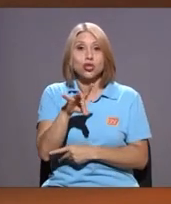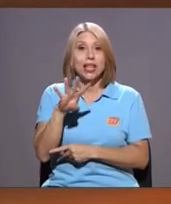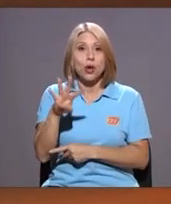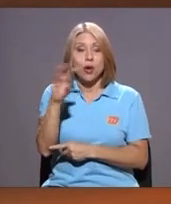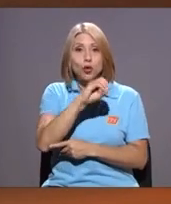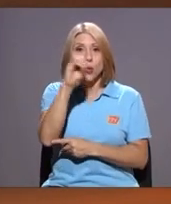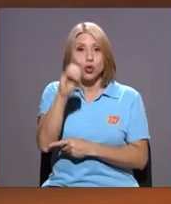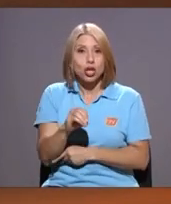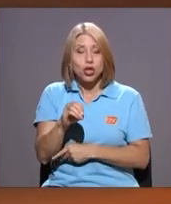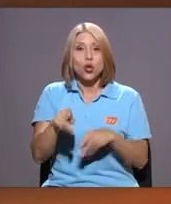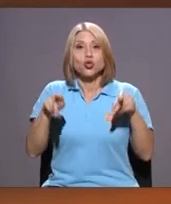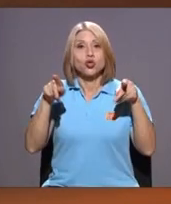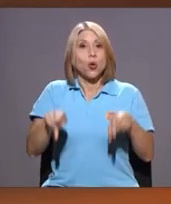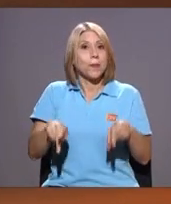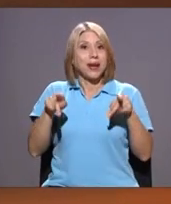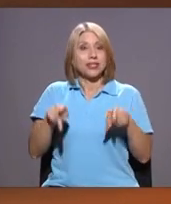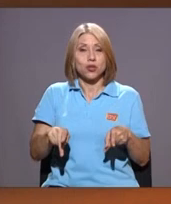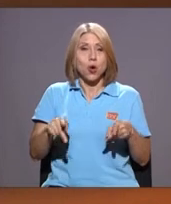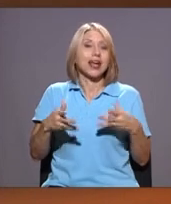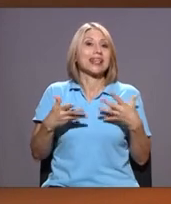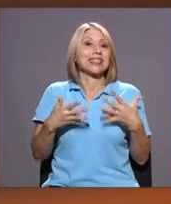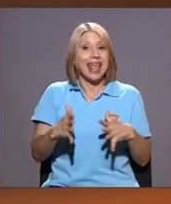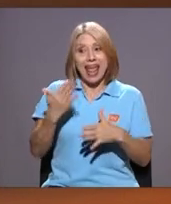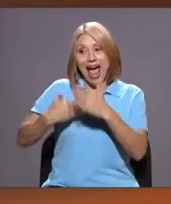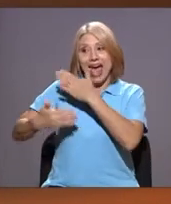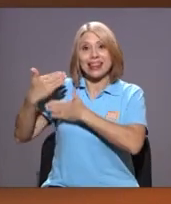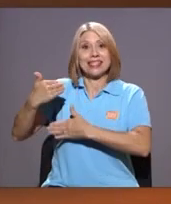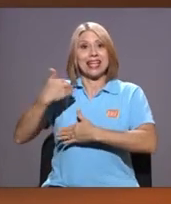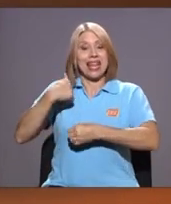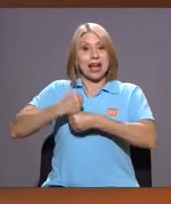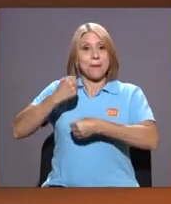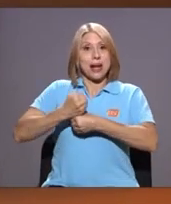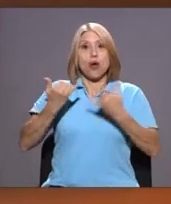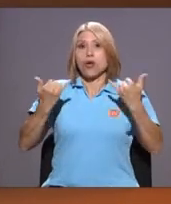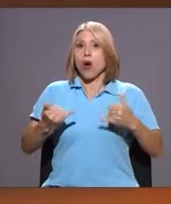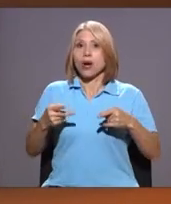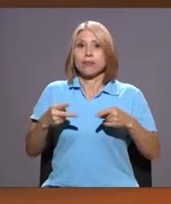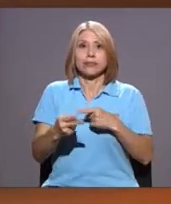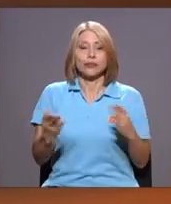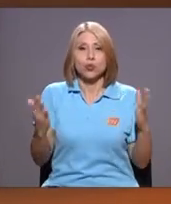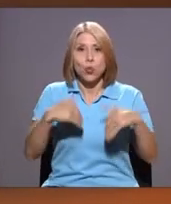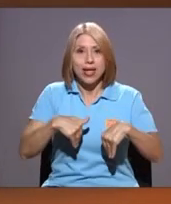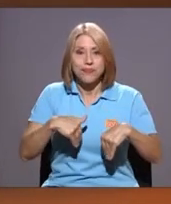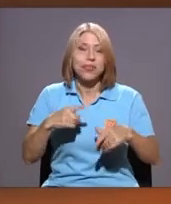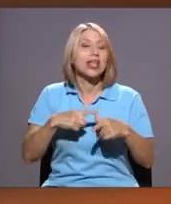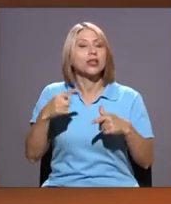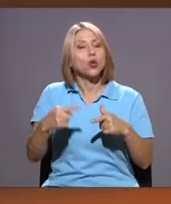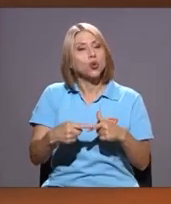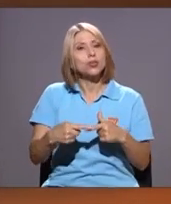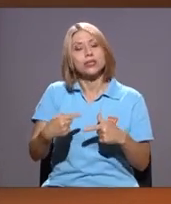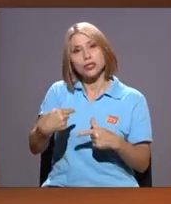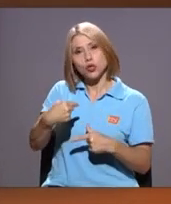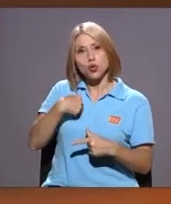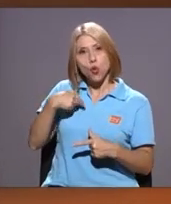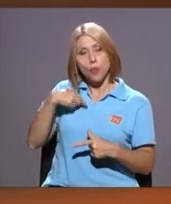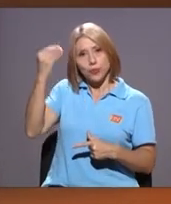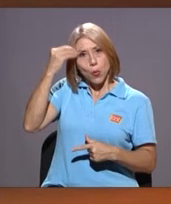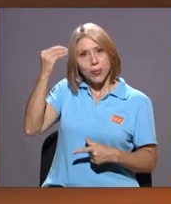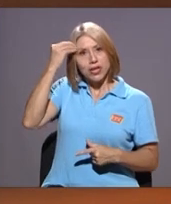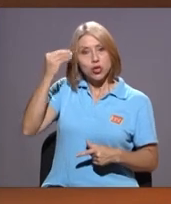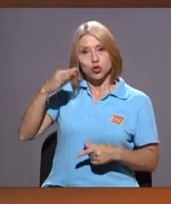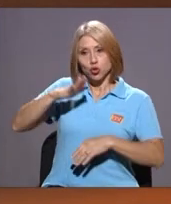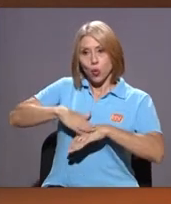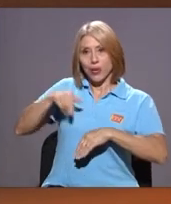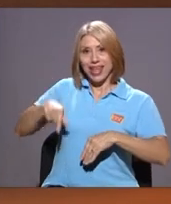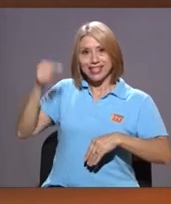que es gente de primer ingreso sino que tenían un empleo y lo perdieron de esta manera que mi observación en cuanto a esta administración